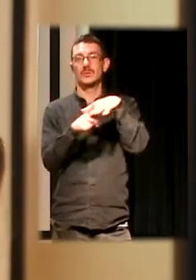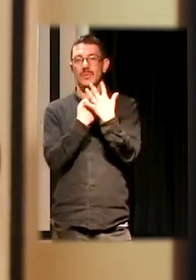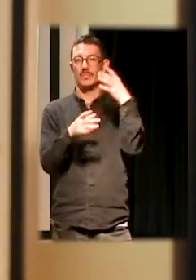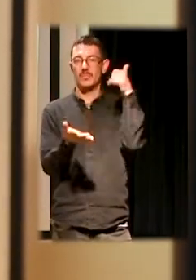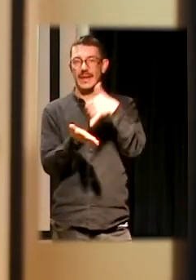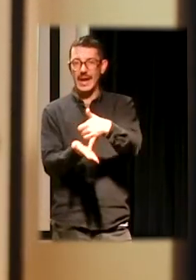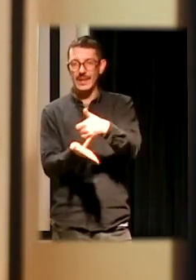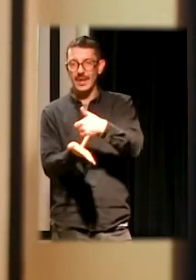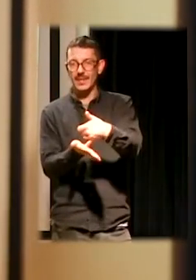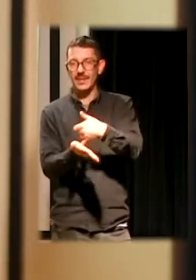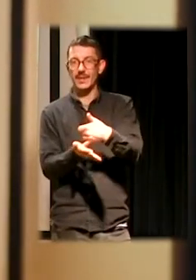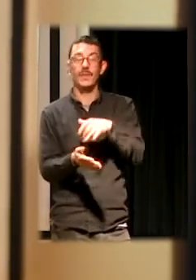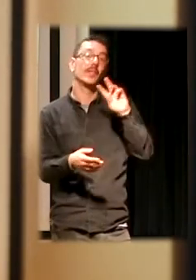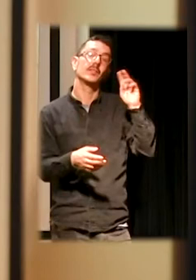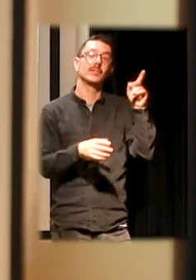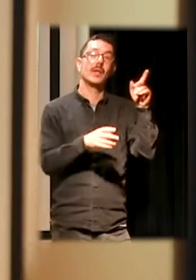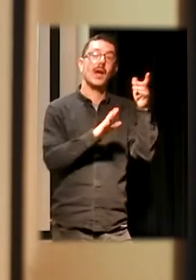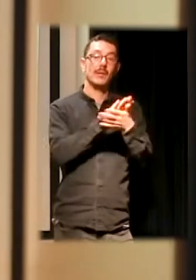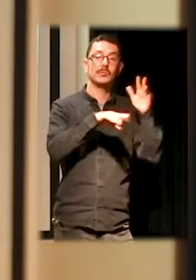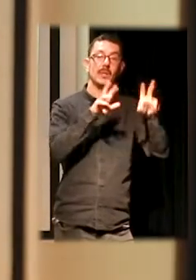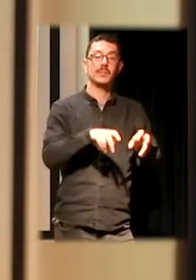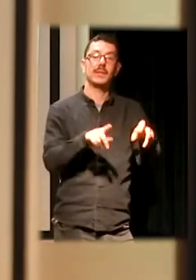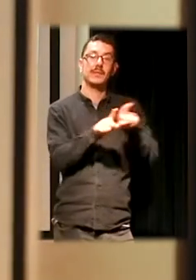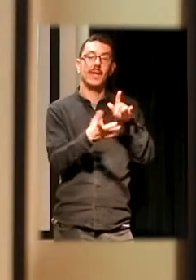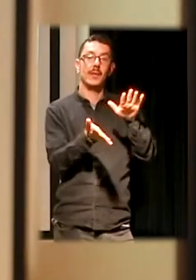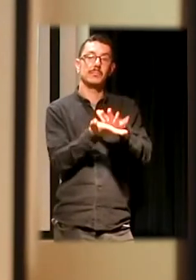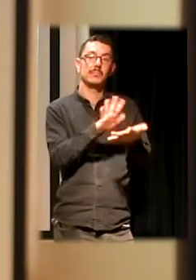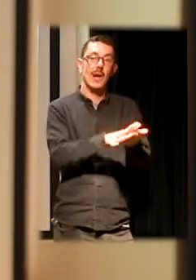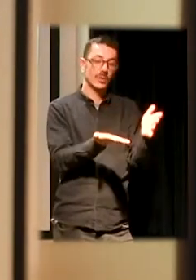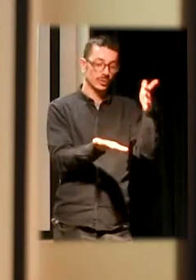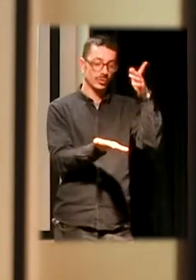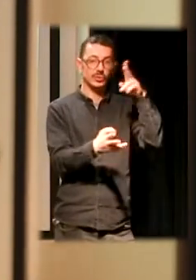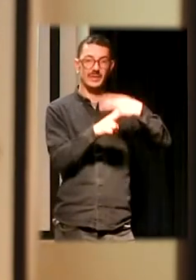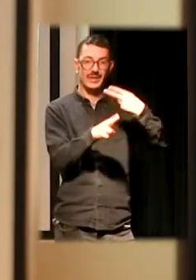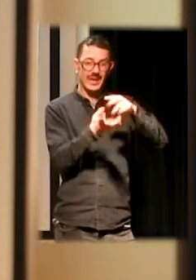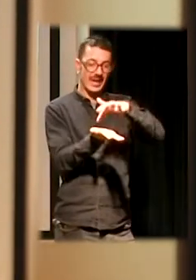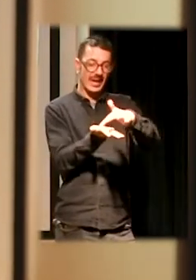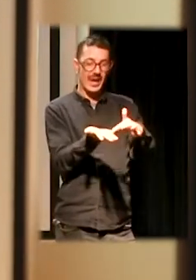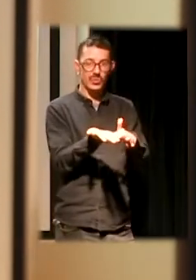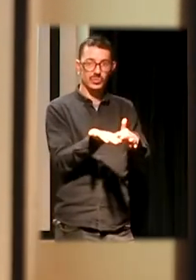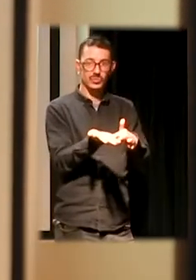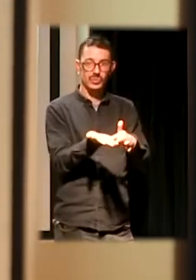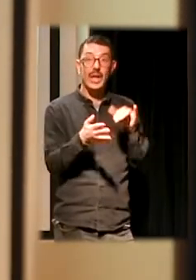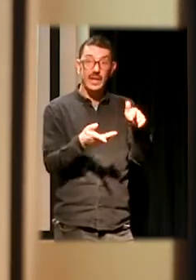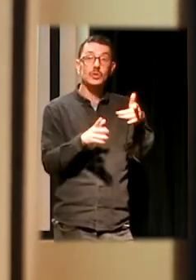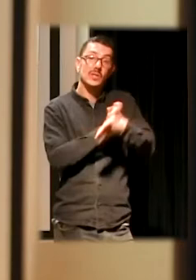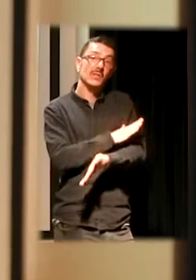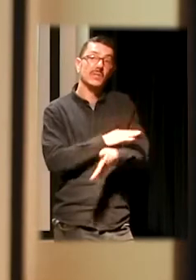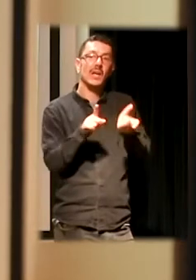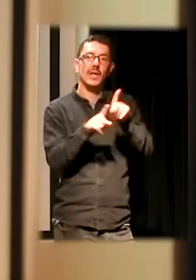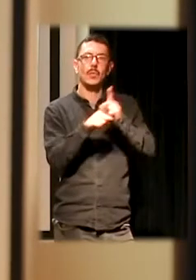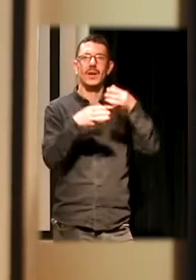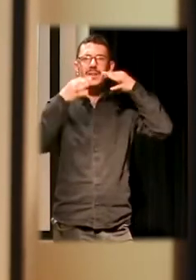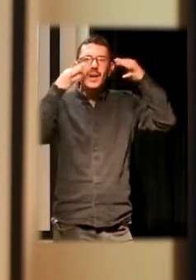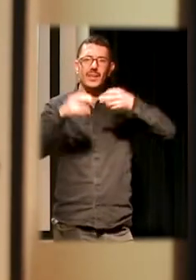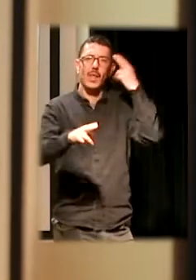Merced hablaba de tener callos en las manos. Y tiene mucho que ver con enfrentarte con la dura realidad que viven las mujeres